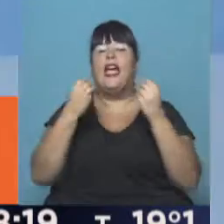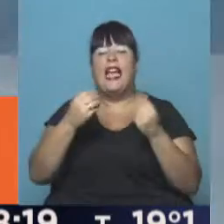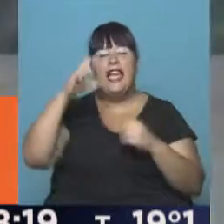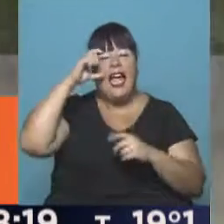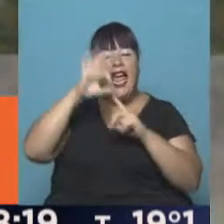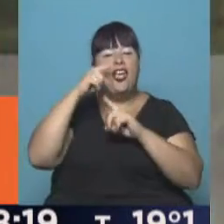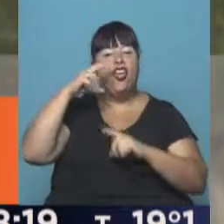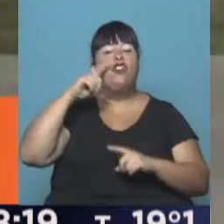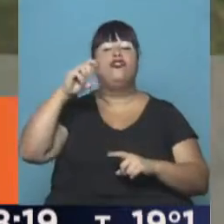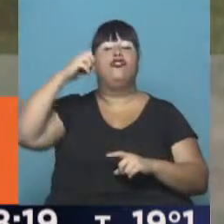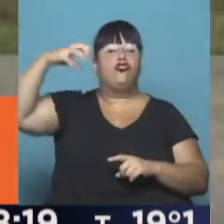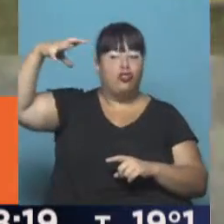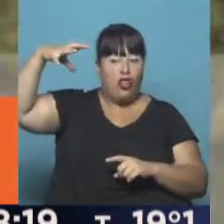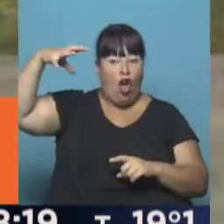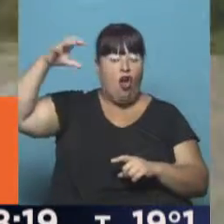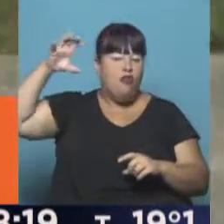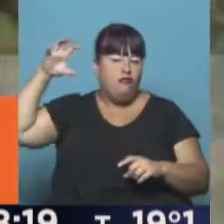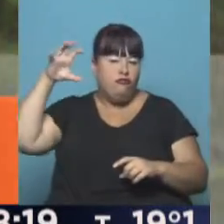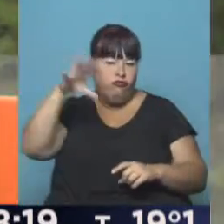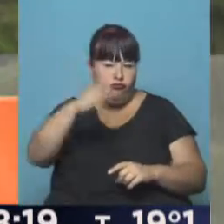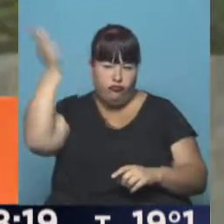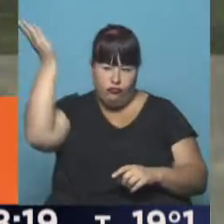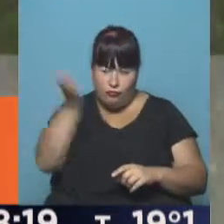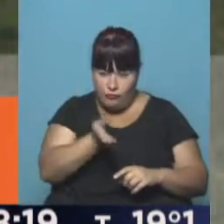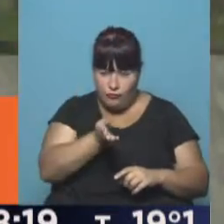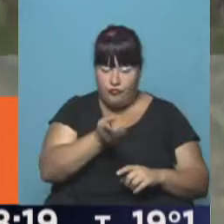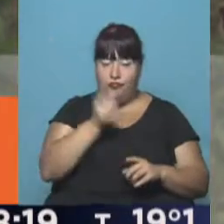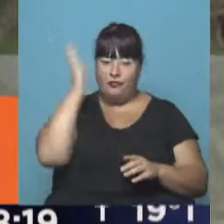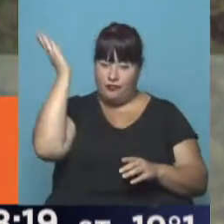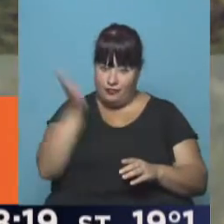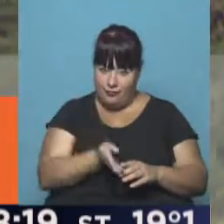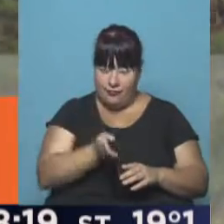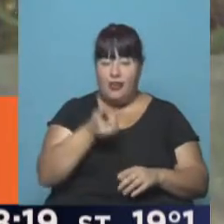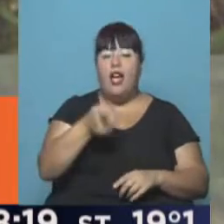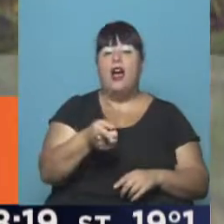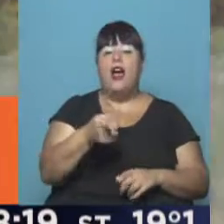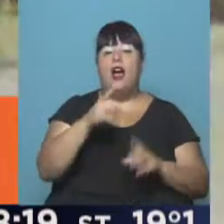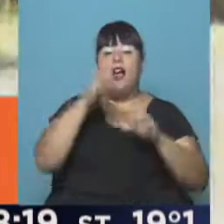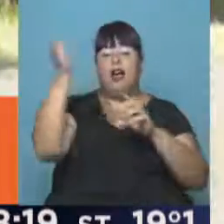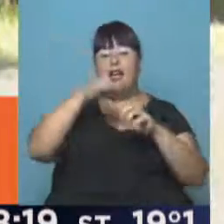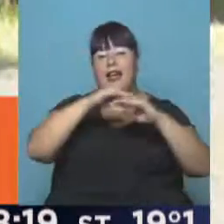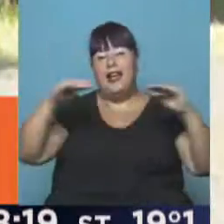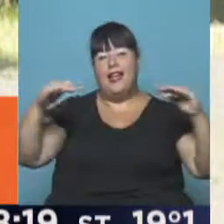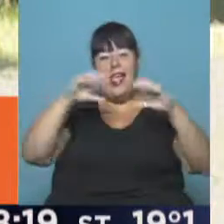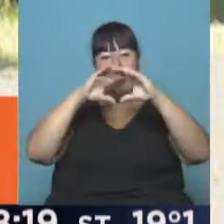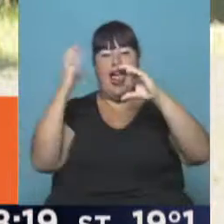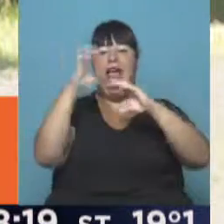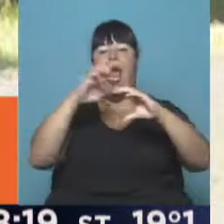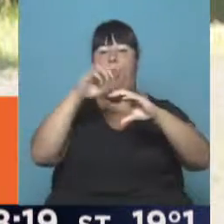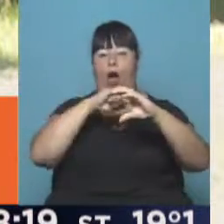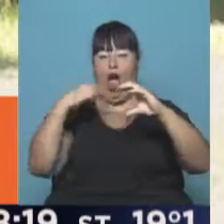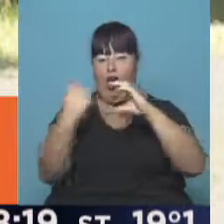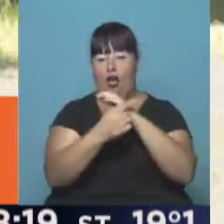Es cuando los rayos del sol inciden perpendicularmente de forma vertical a la línea imaginaria del Ecuador. Y